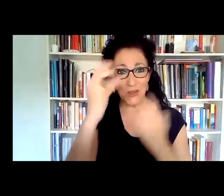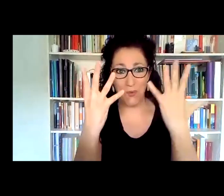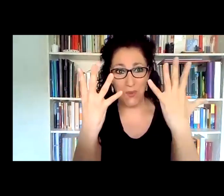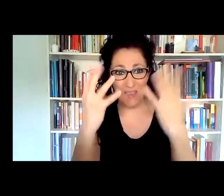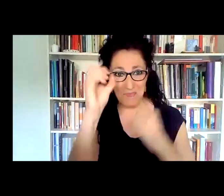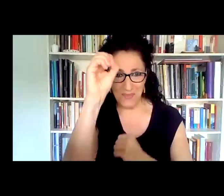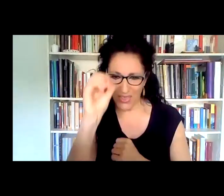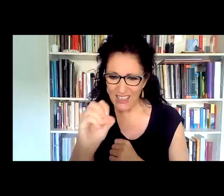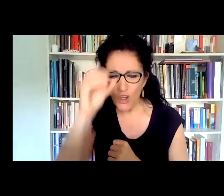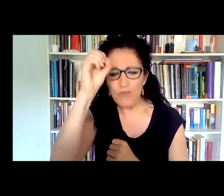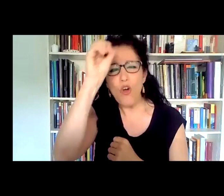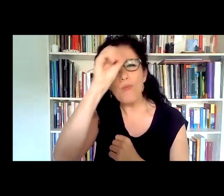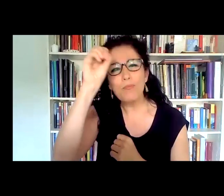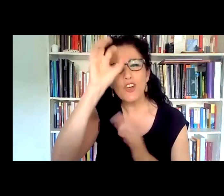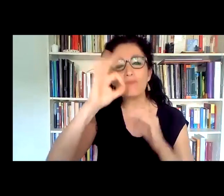El